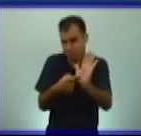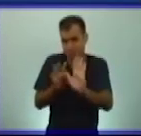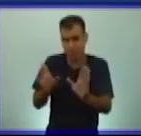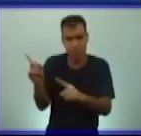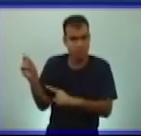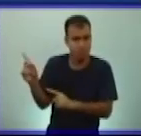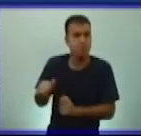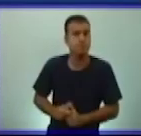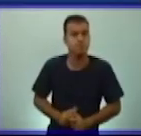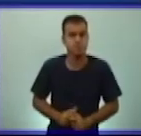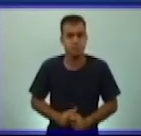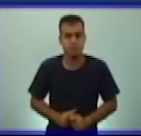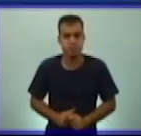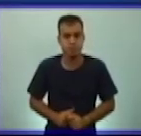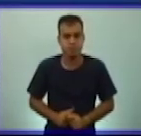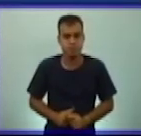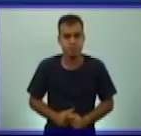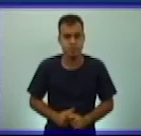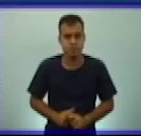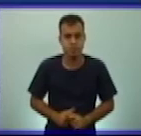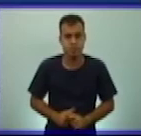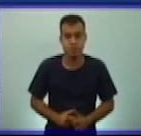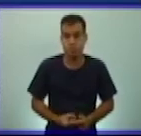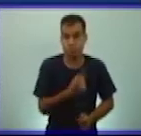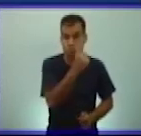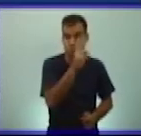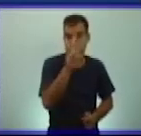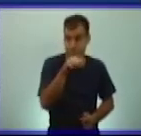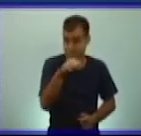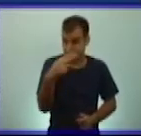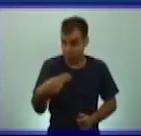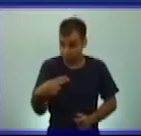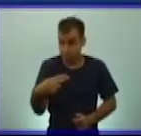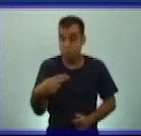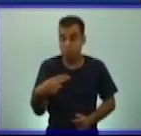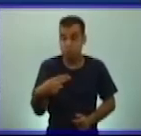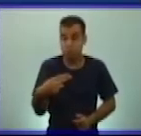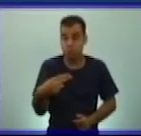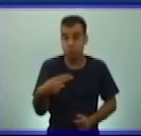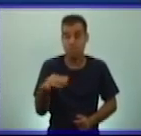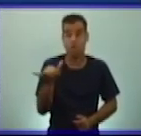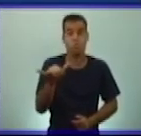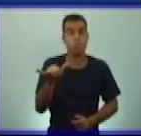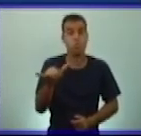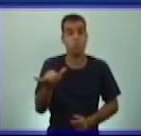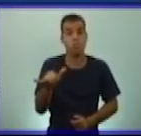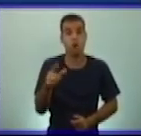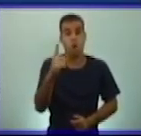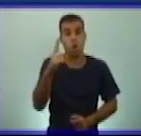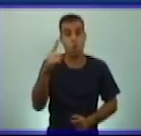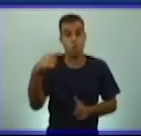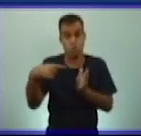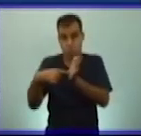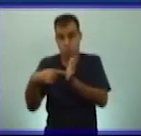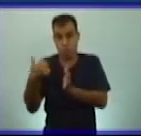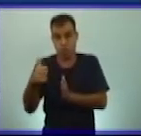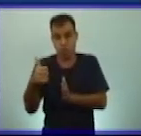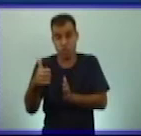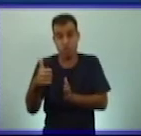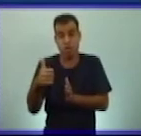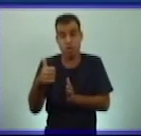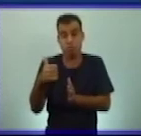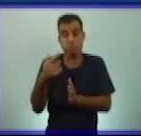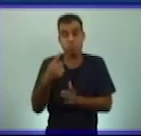un milihenry guarda esta relación. Un milihenry es 1 por 10 a la menos 3 henry. Y que un microfaradio